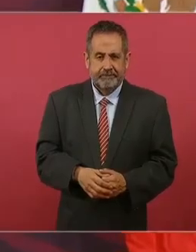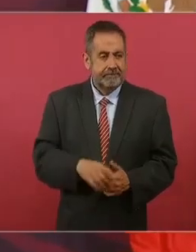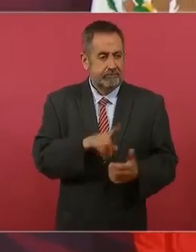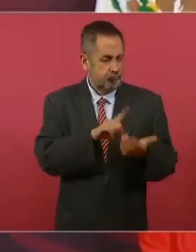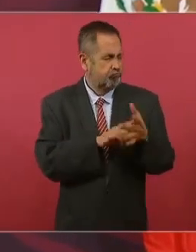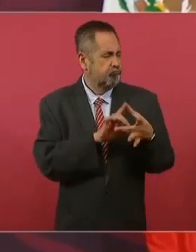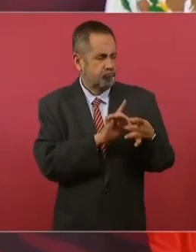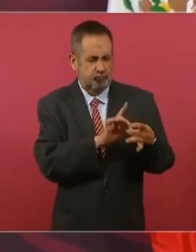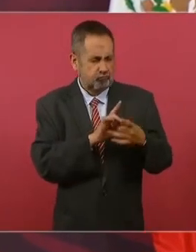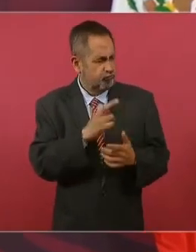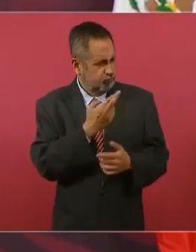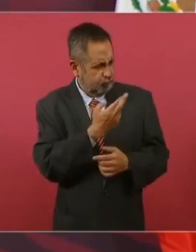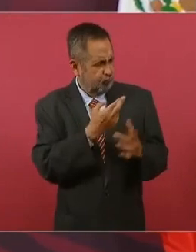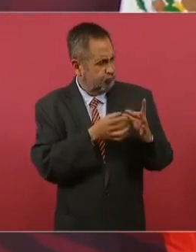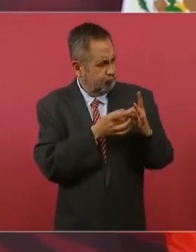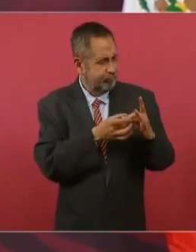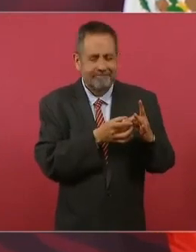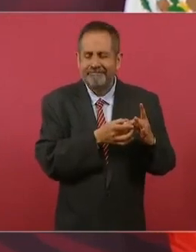relativa.